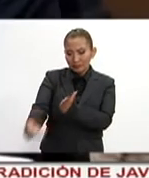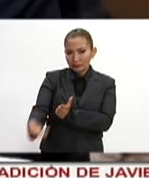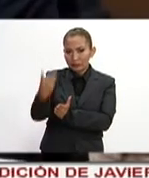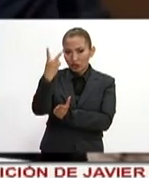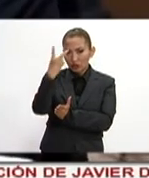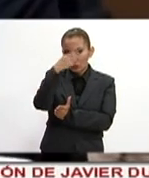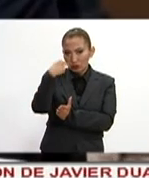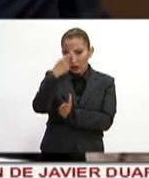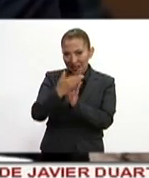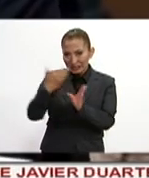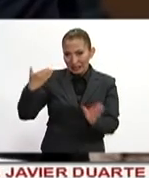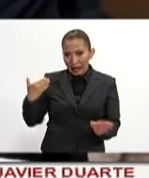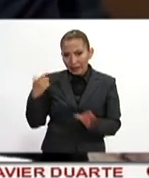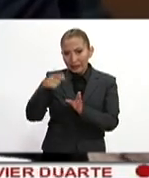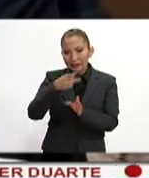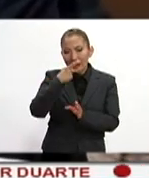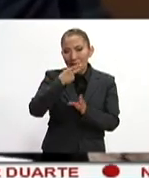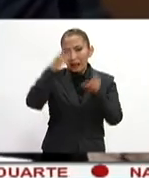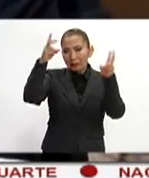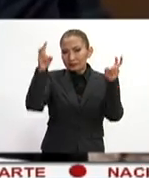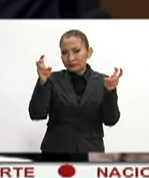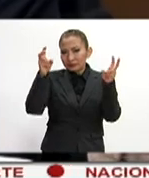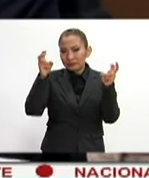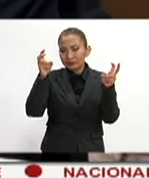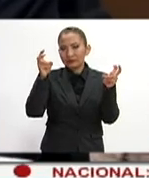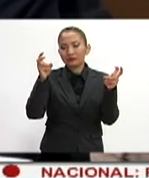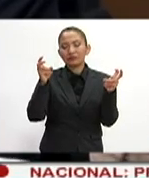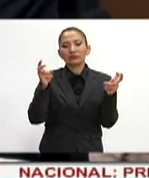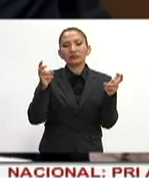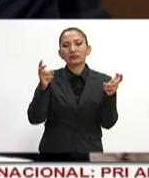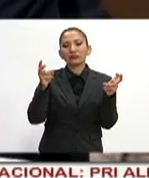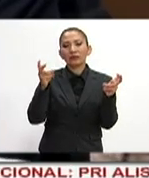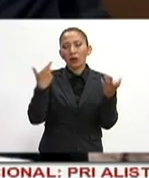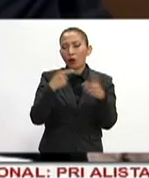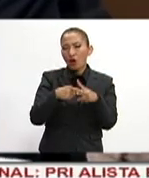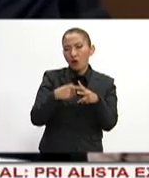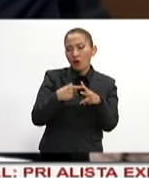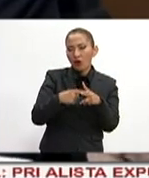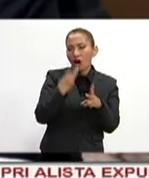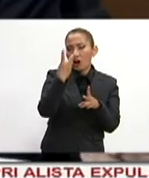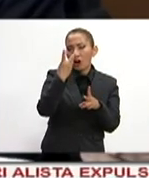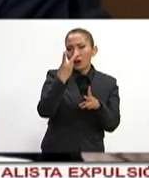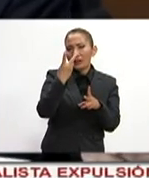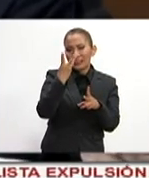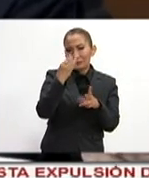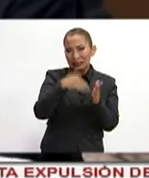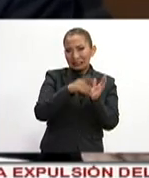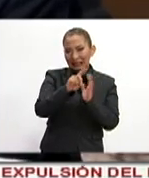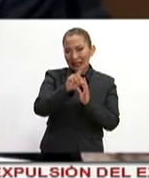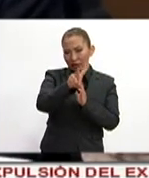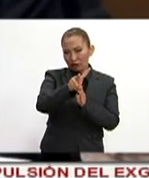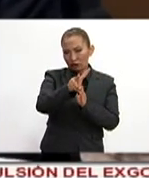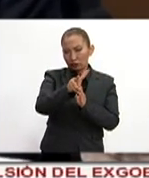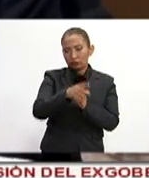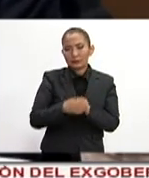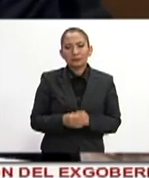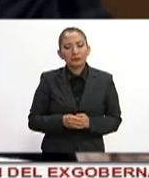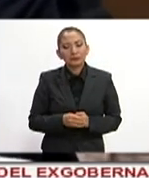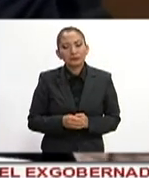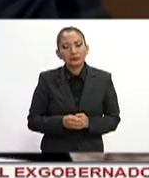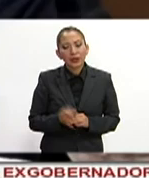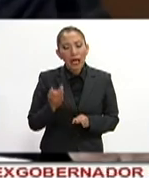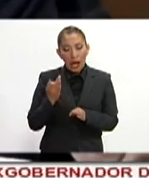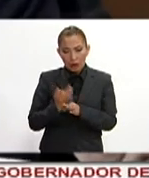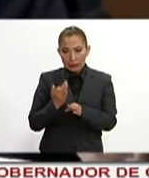par de horas, en el que se referían una cifra de 3.032. Y en